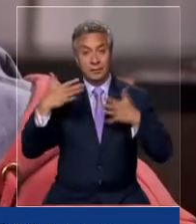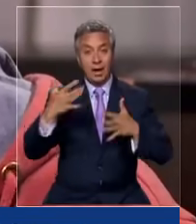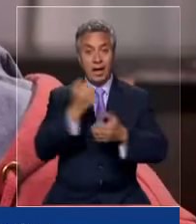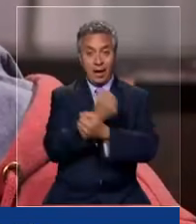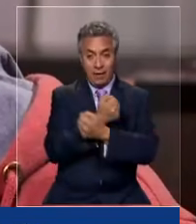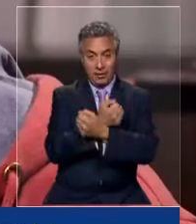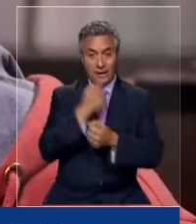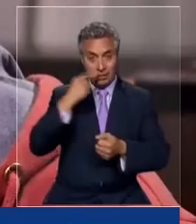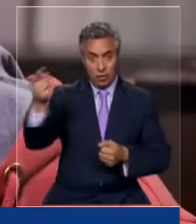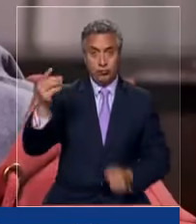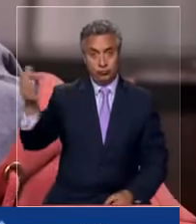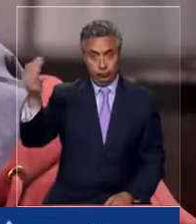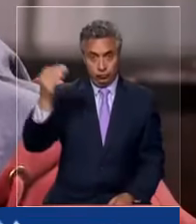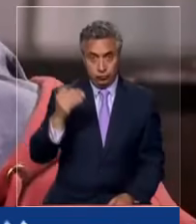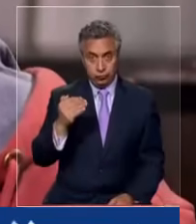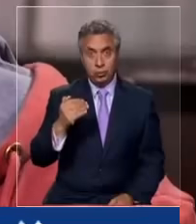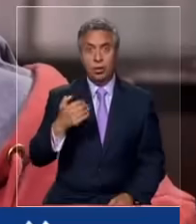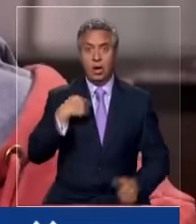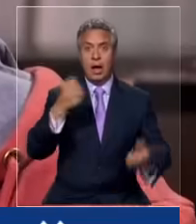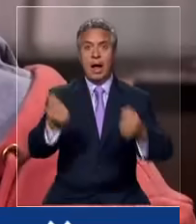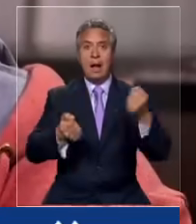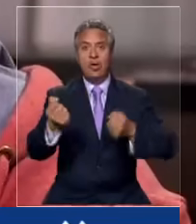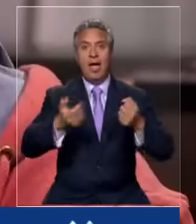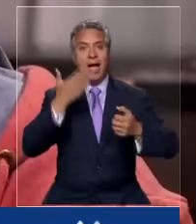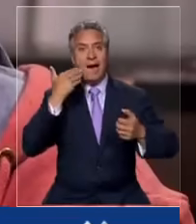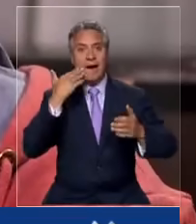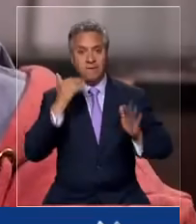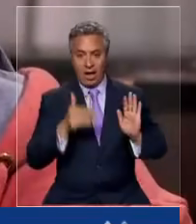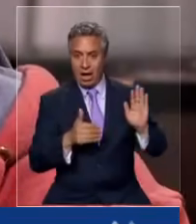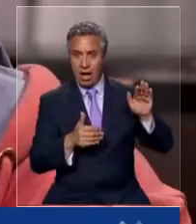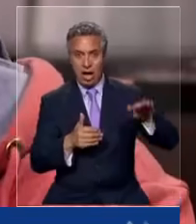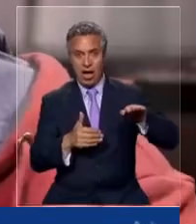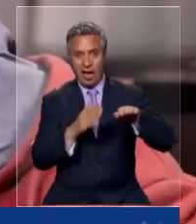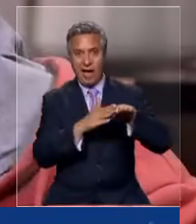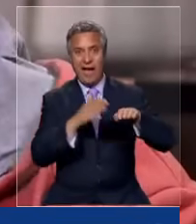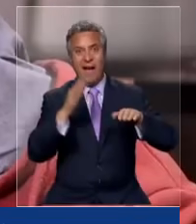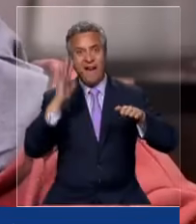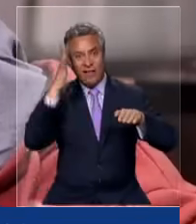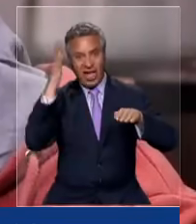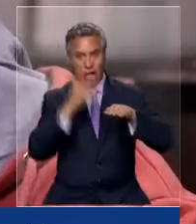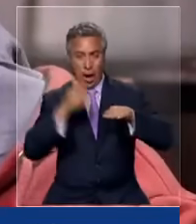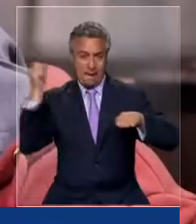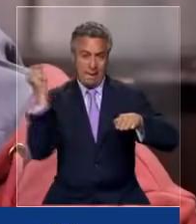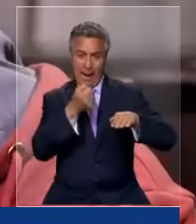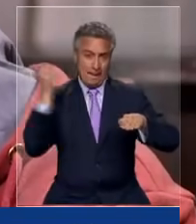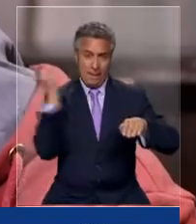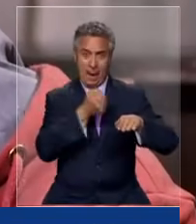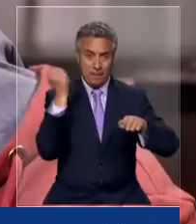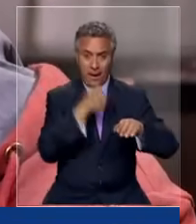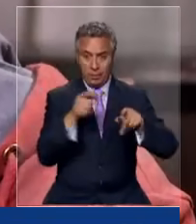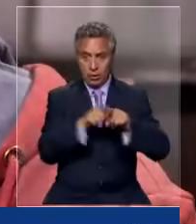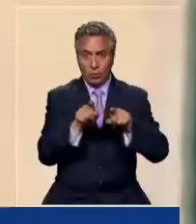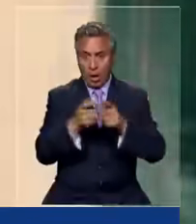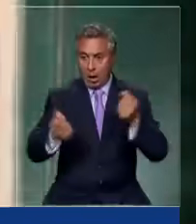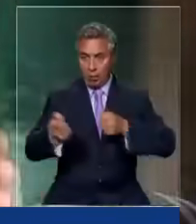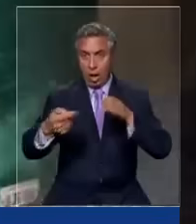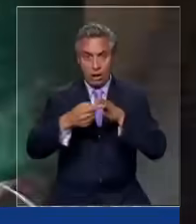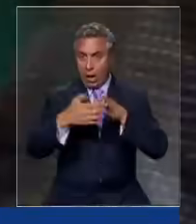carabineros, se me cruza una camioneta blanca, le revientan todos los vidrios y salen tres taxis en dirección perpendicular a la